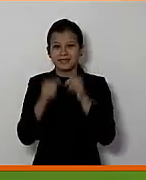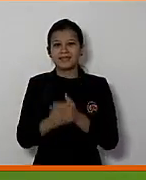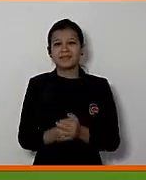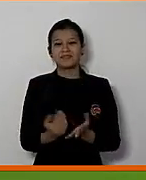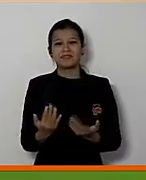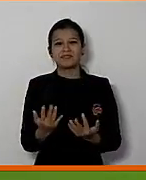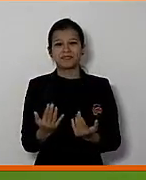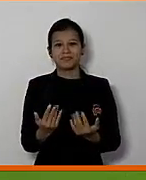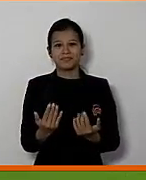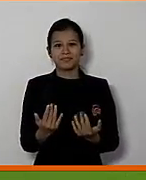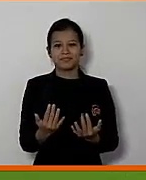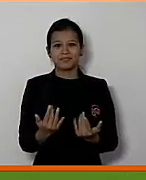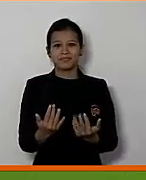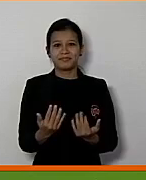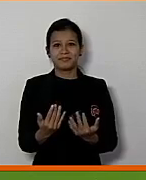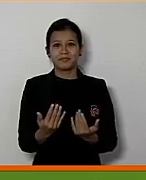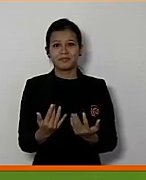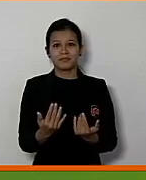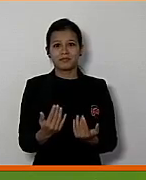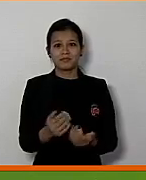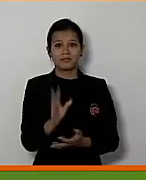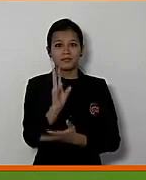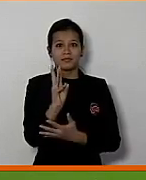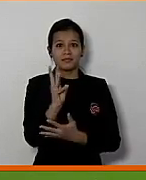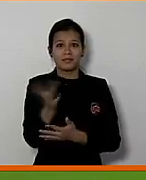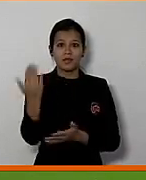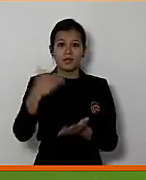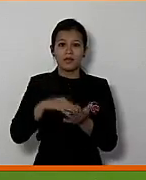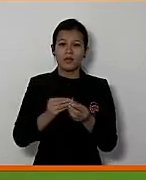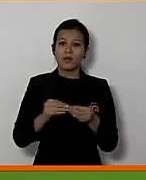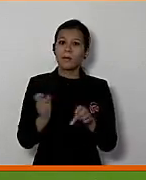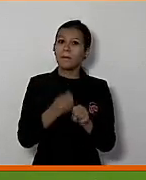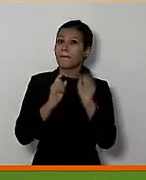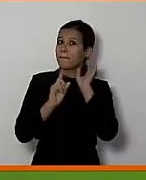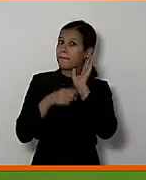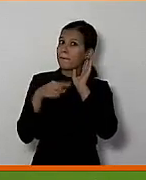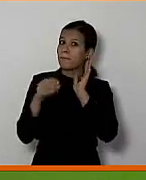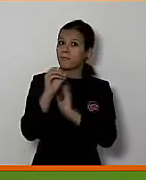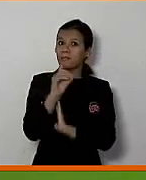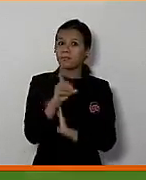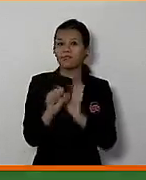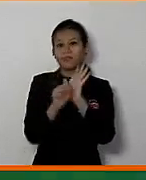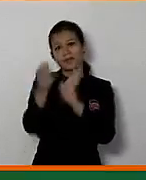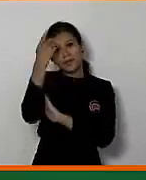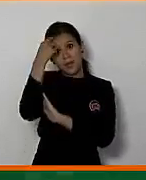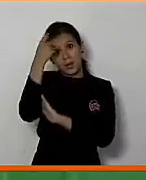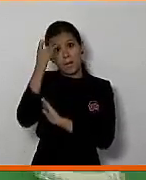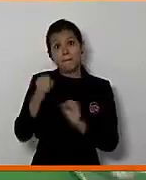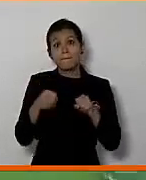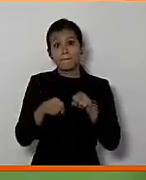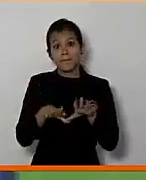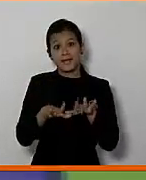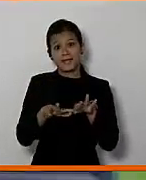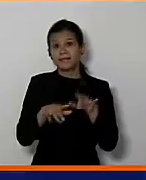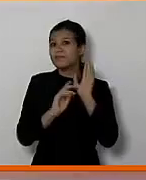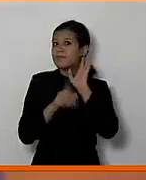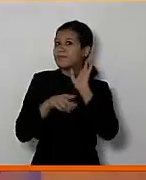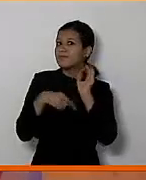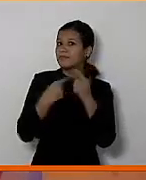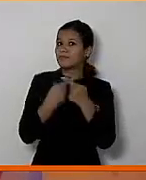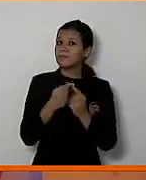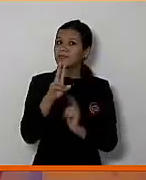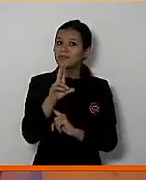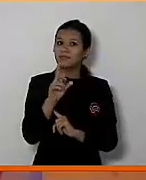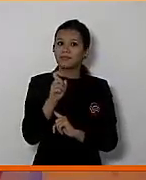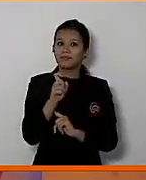favorecido es... Este es el 6. El número favorecido para diaria es el 01 con su símbolo de sueños pies. Para Multi